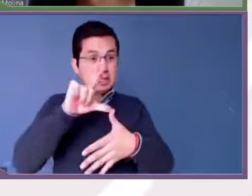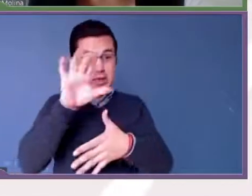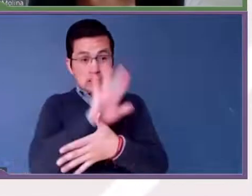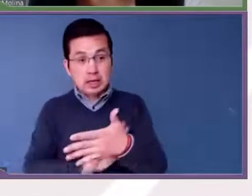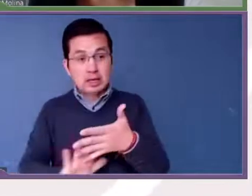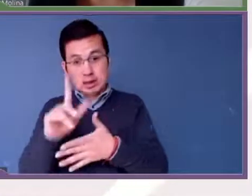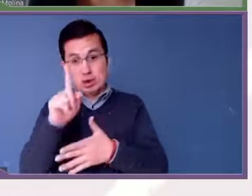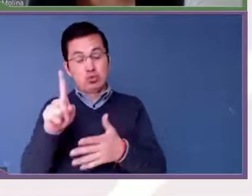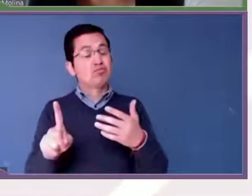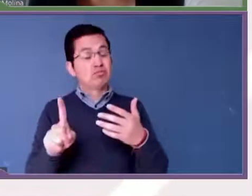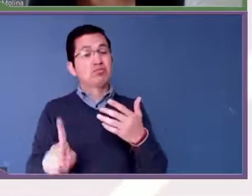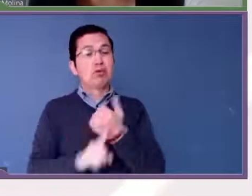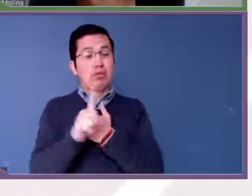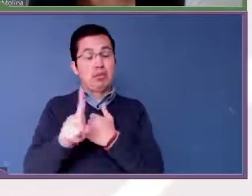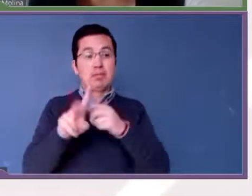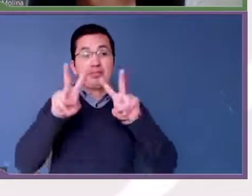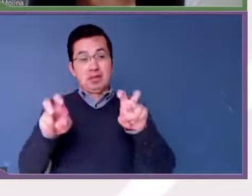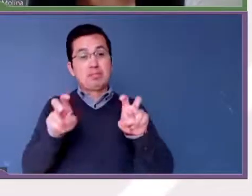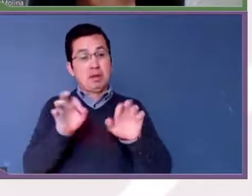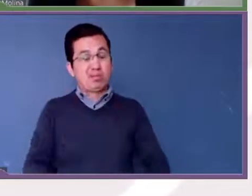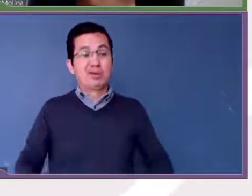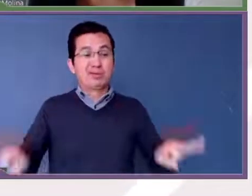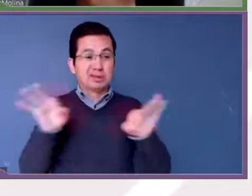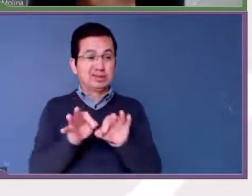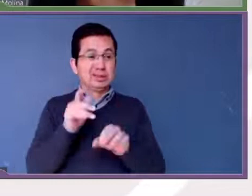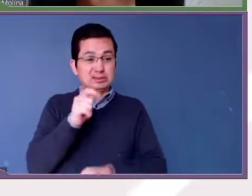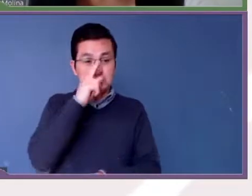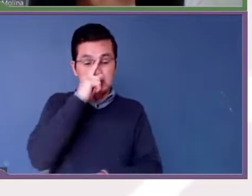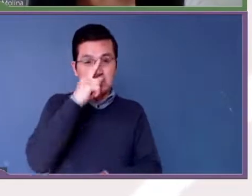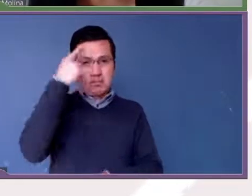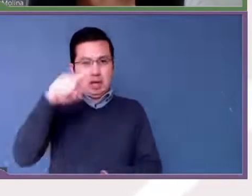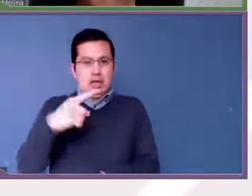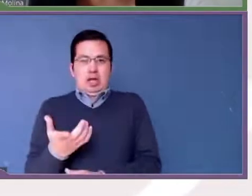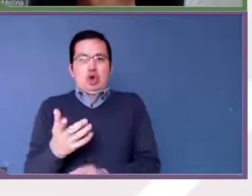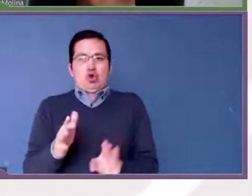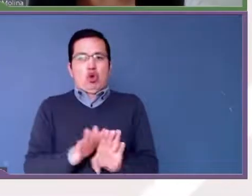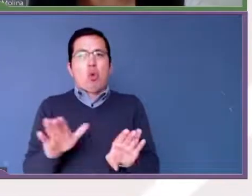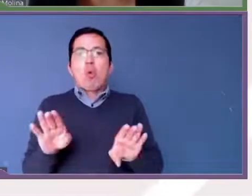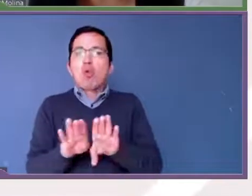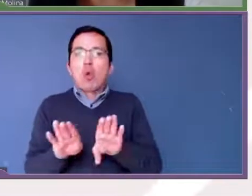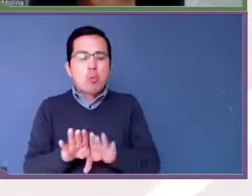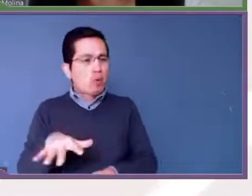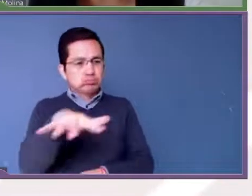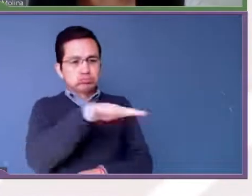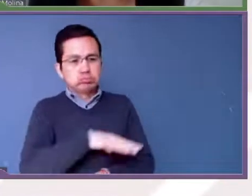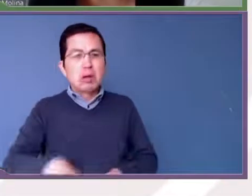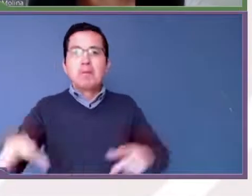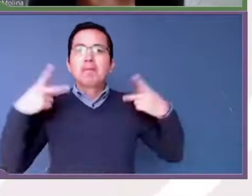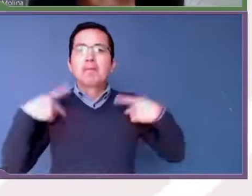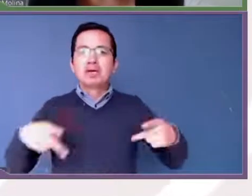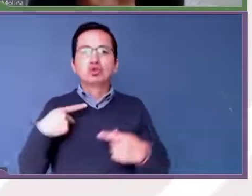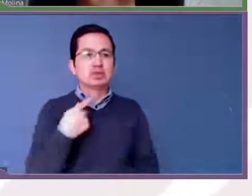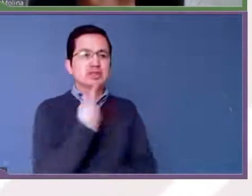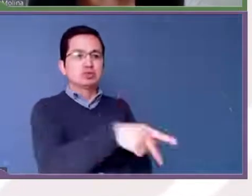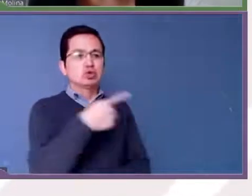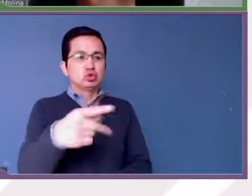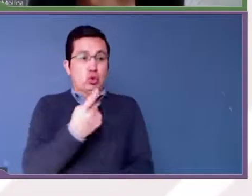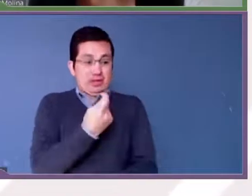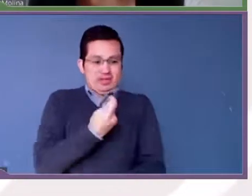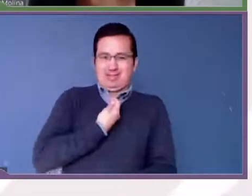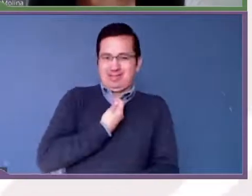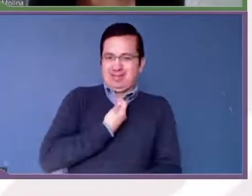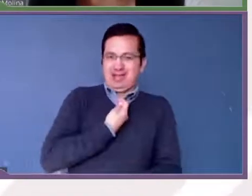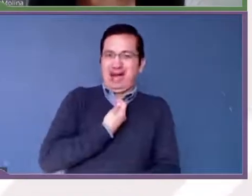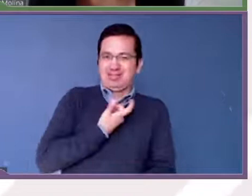importante visibilizarlo y tenerlo claro a cómo combinamos las categorías de identidad con las formas de identificación de las personas que generan discriminación, ¿cierto? Entonces tú